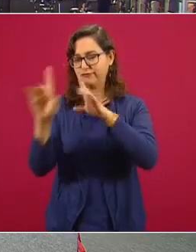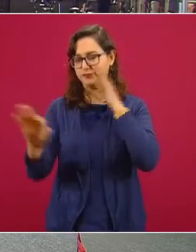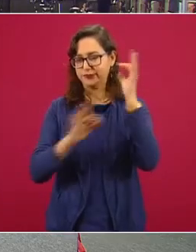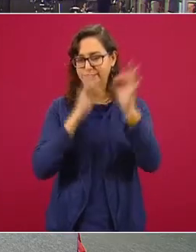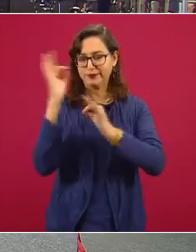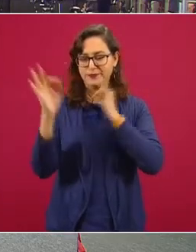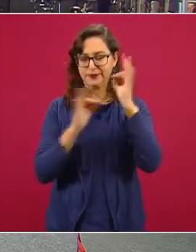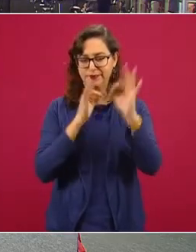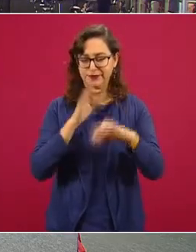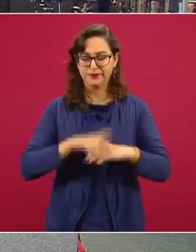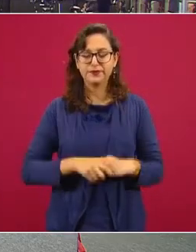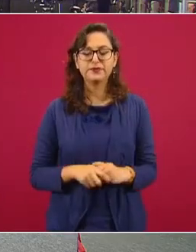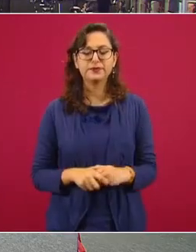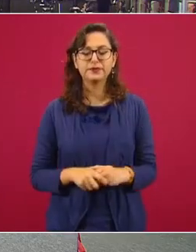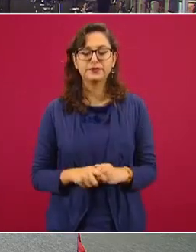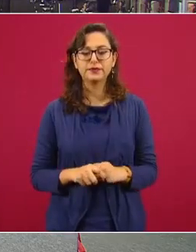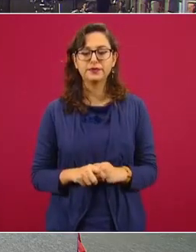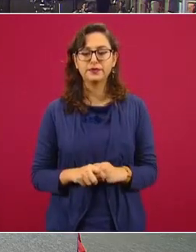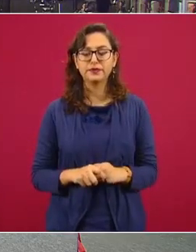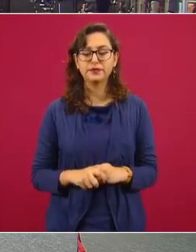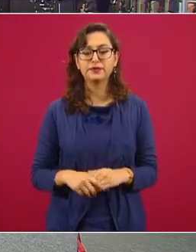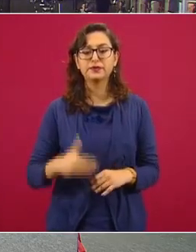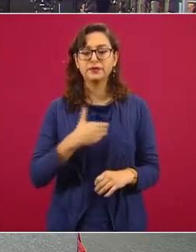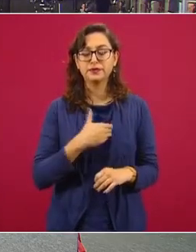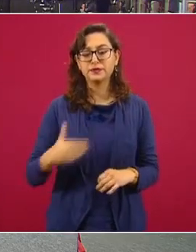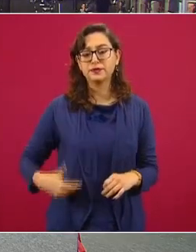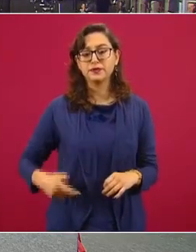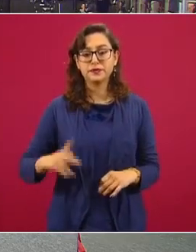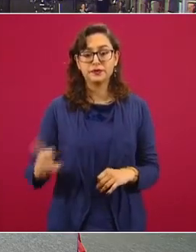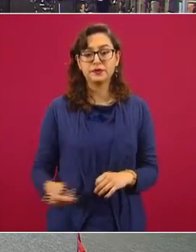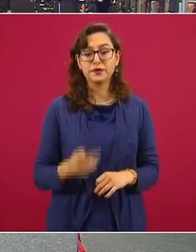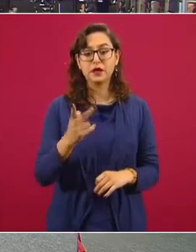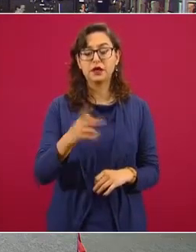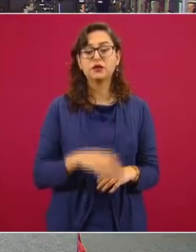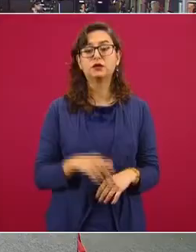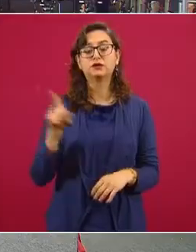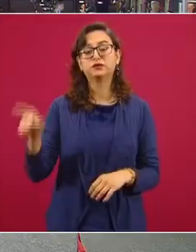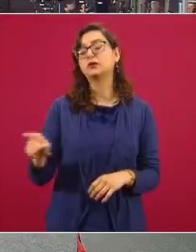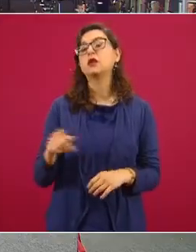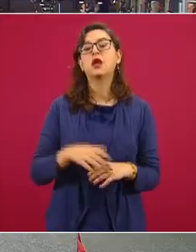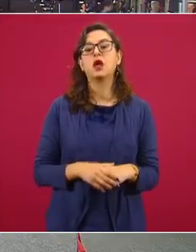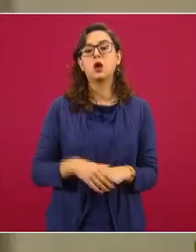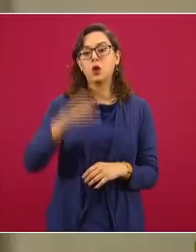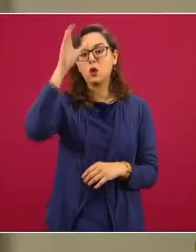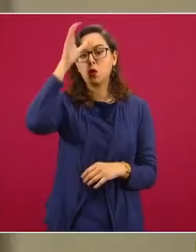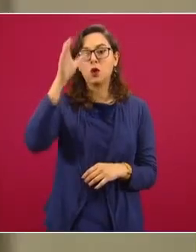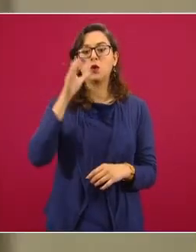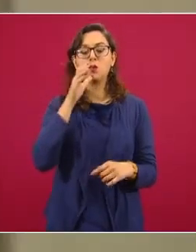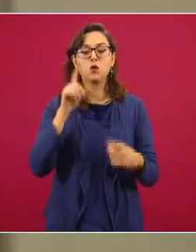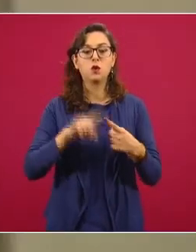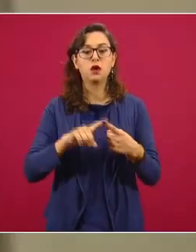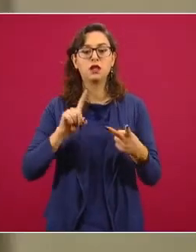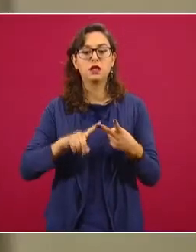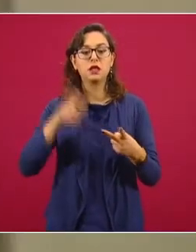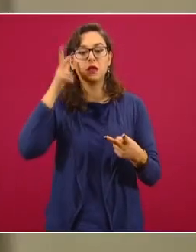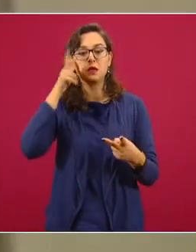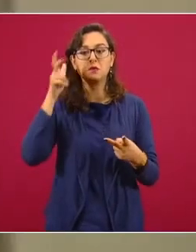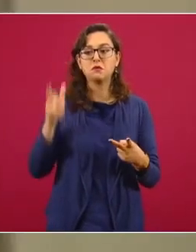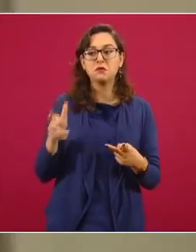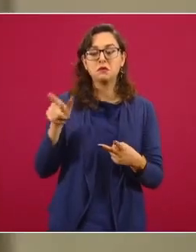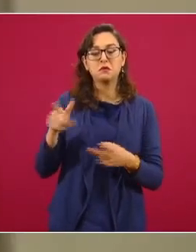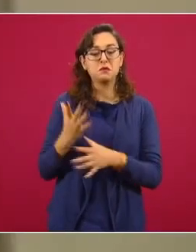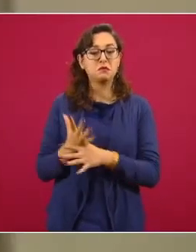Tijuana. Presidente, pues preguntarle cómo vio la elección de Coahuila y Hidalgo. El PRI asegura que tiene la ventaja en los